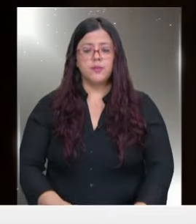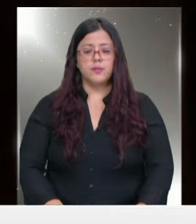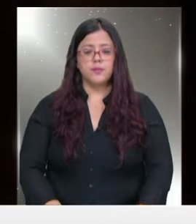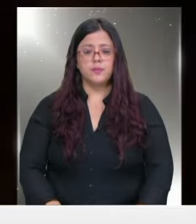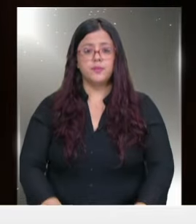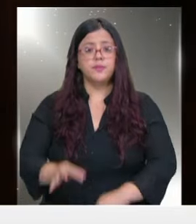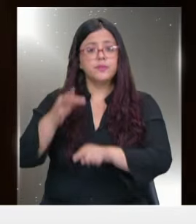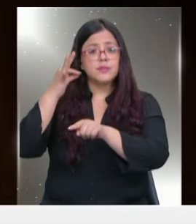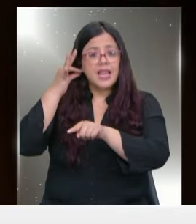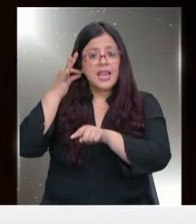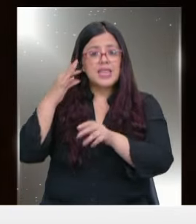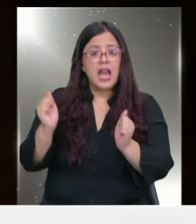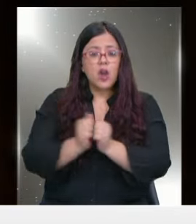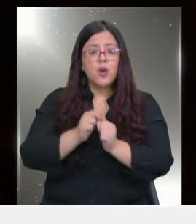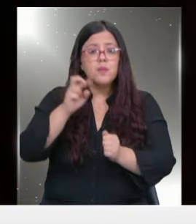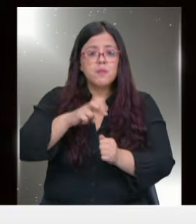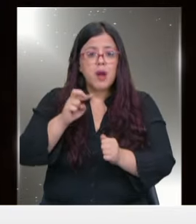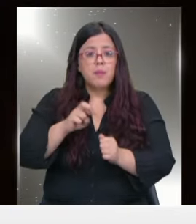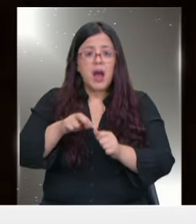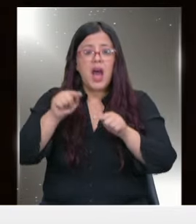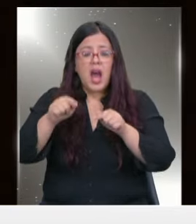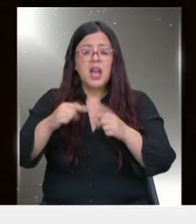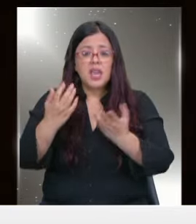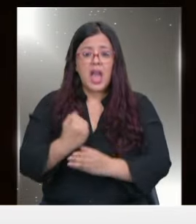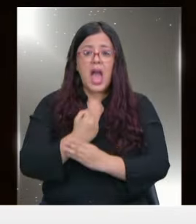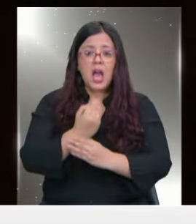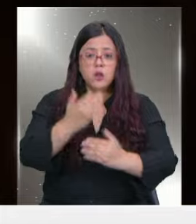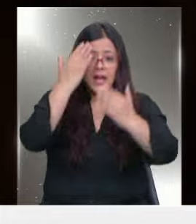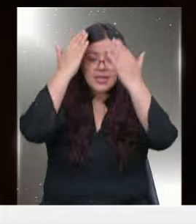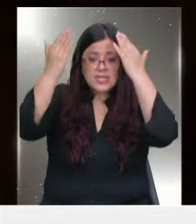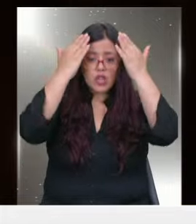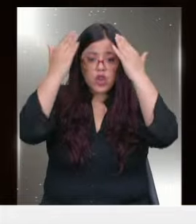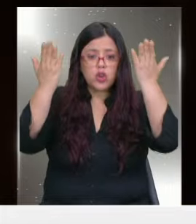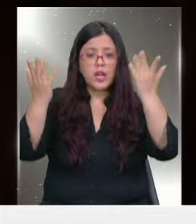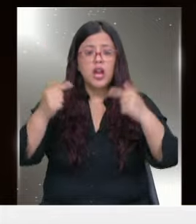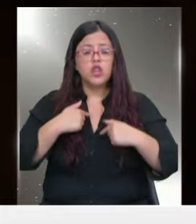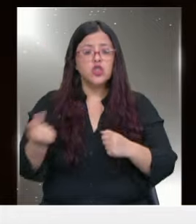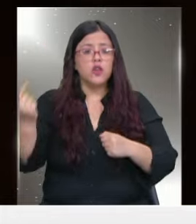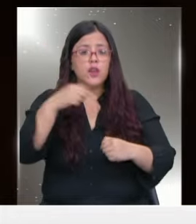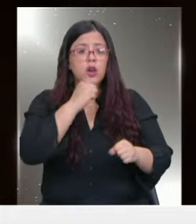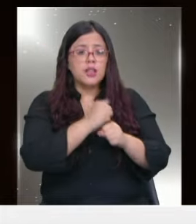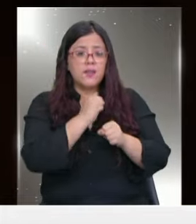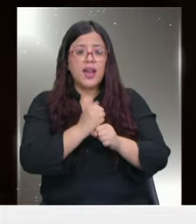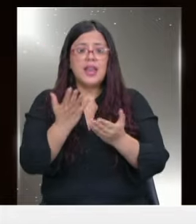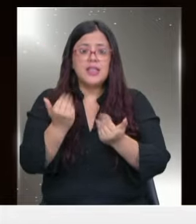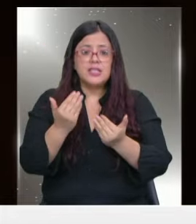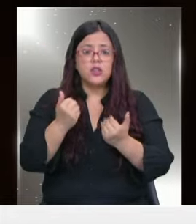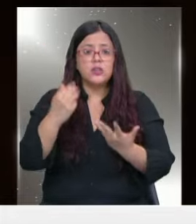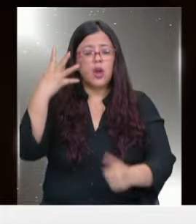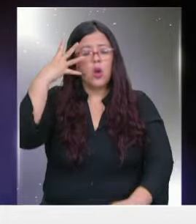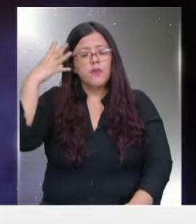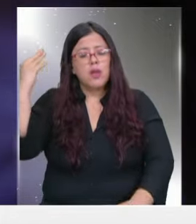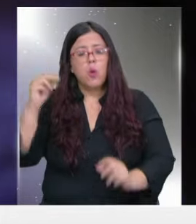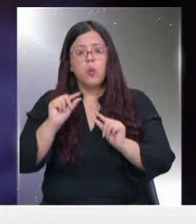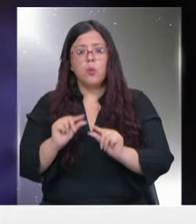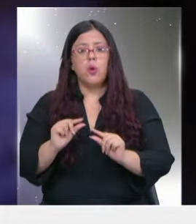Ella está con su papá, está recibiendo ayuda psicológica. Yo vengo a trabajar porque necesito desconectarme un